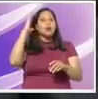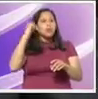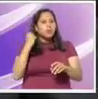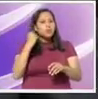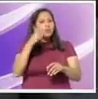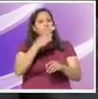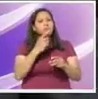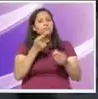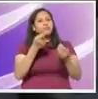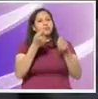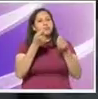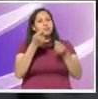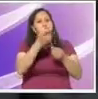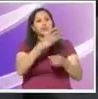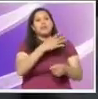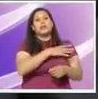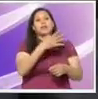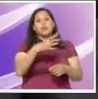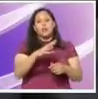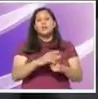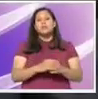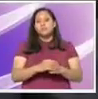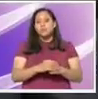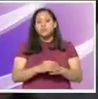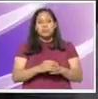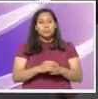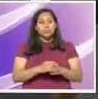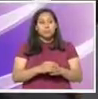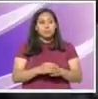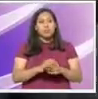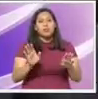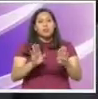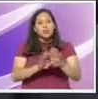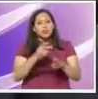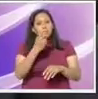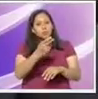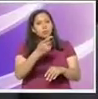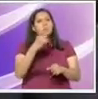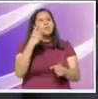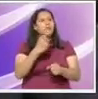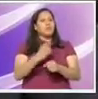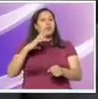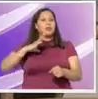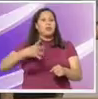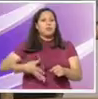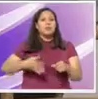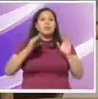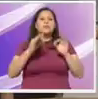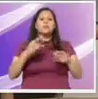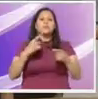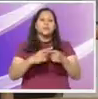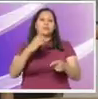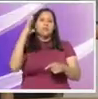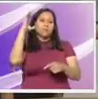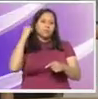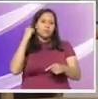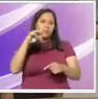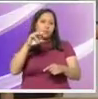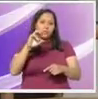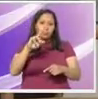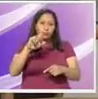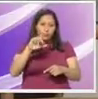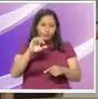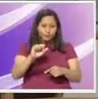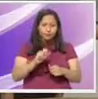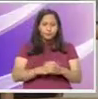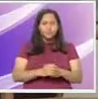general. ¡Ah, caray! Fíjate, así se las gastaba Morelos, entonces por eso el primer orgullo de mi nepotismo es Morelos. Así es. Nos vamos a